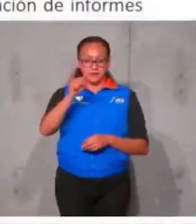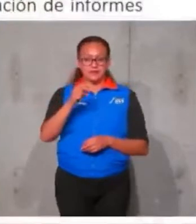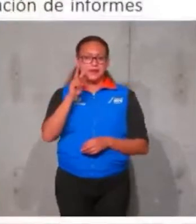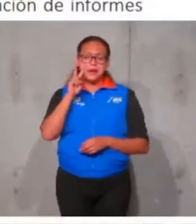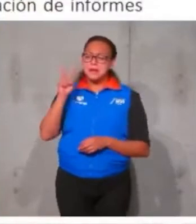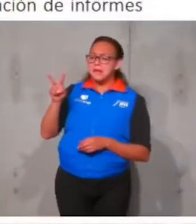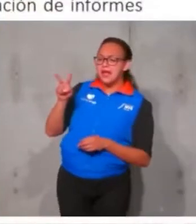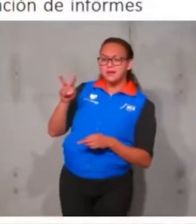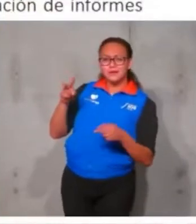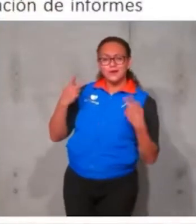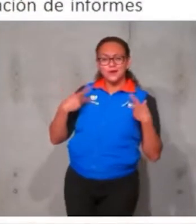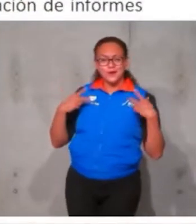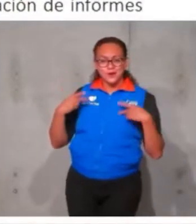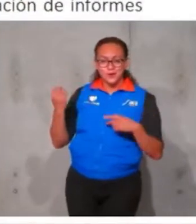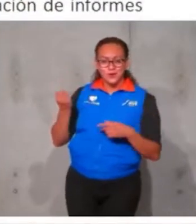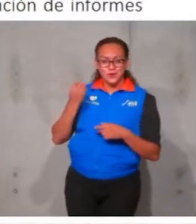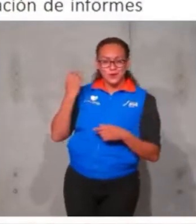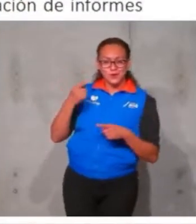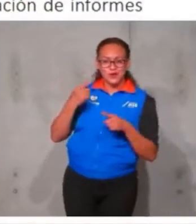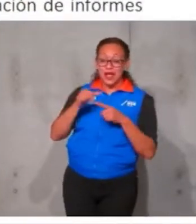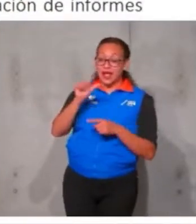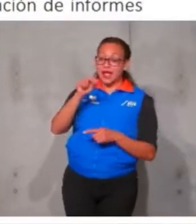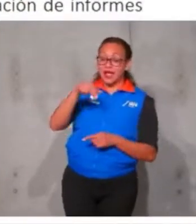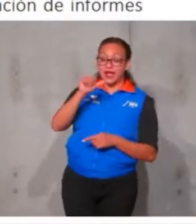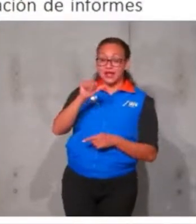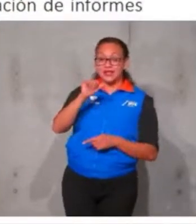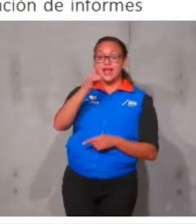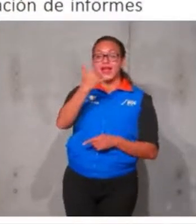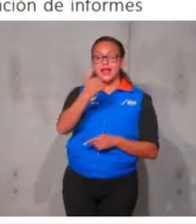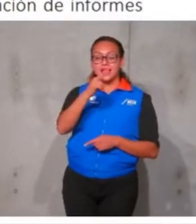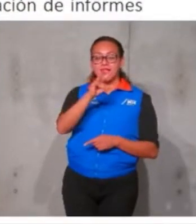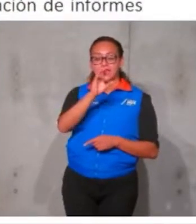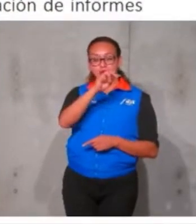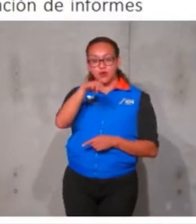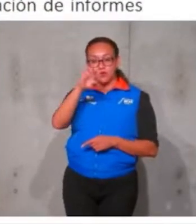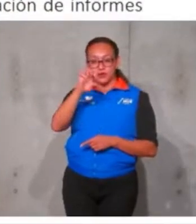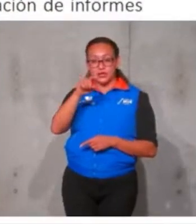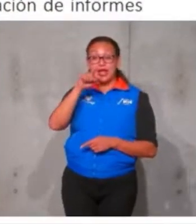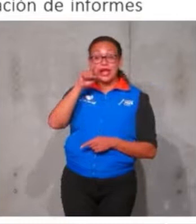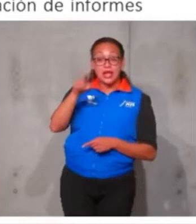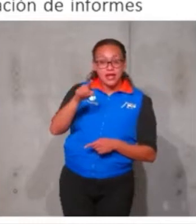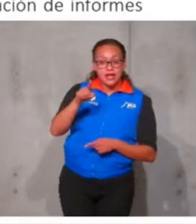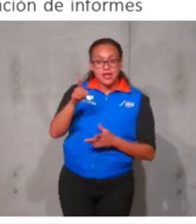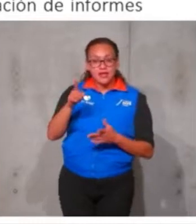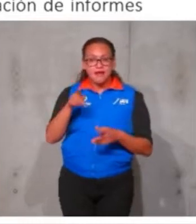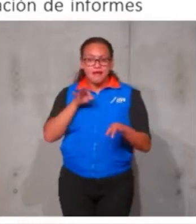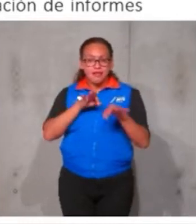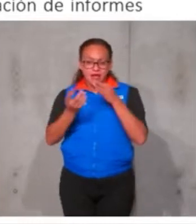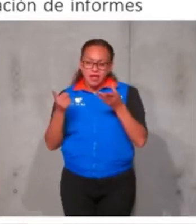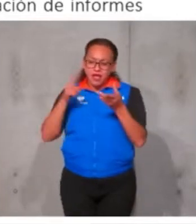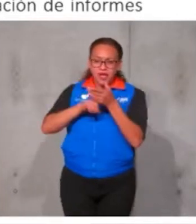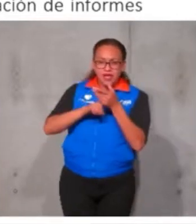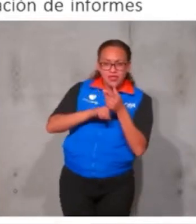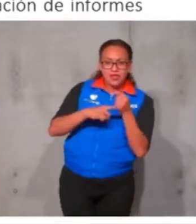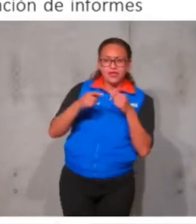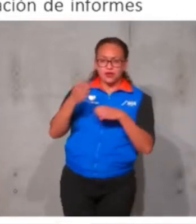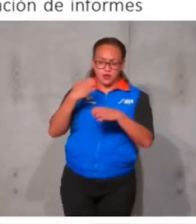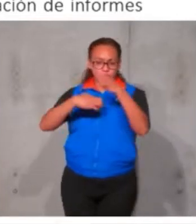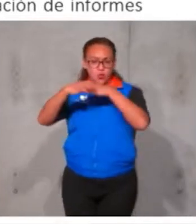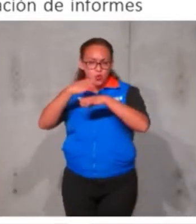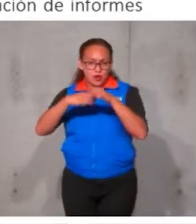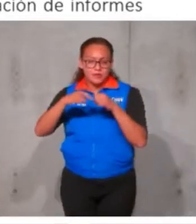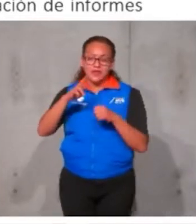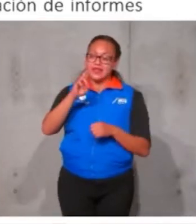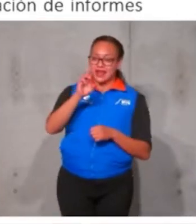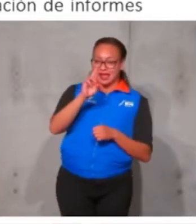Veamos la semblanza de nuestra ponente, es Ana Ivonne Marquina Leiva, es gerente de sostenibilidad de Ford Press